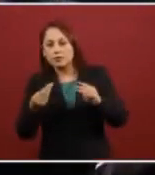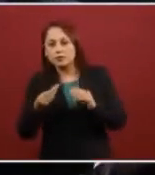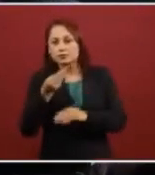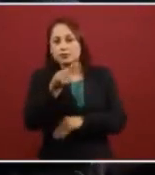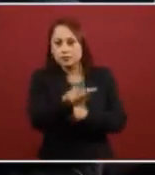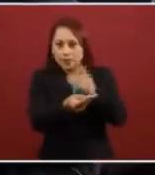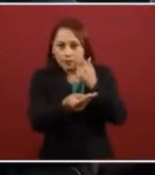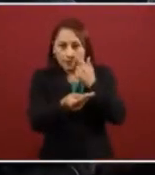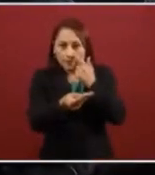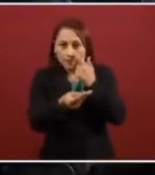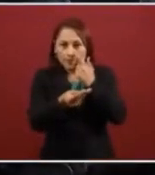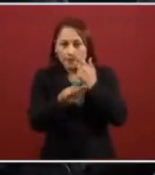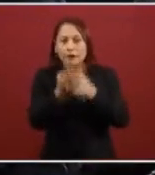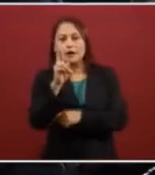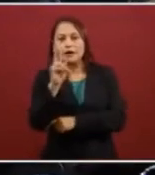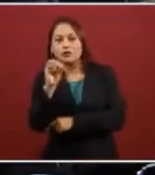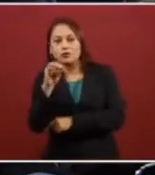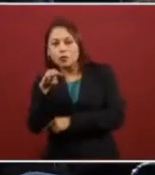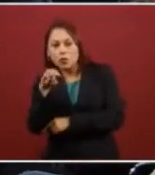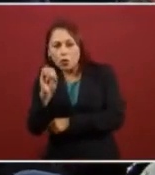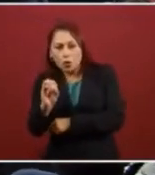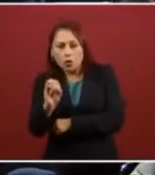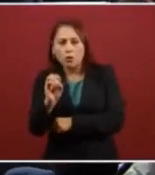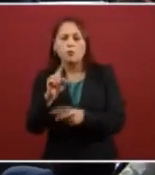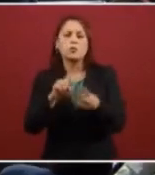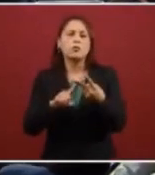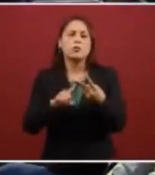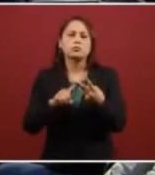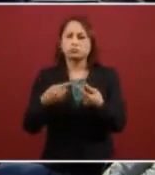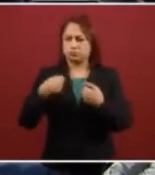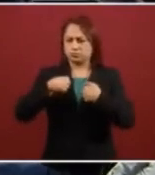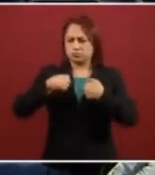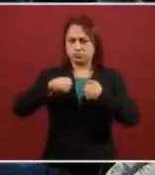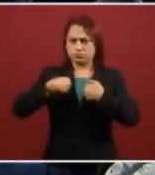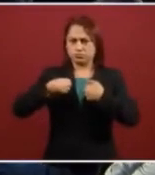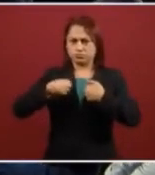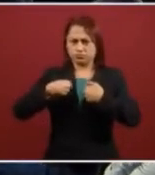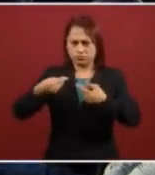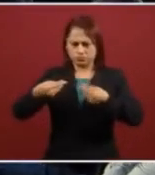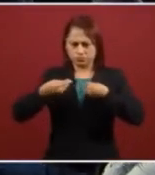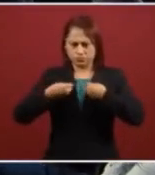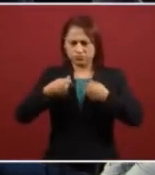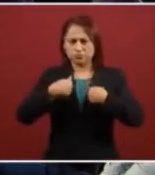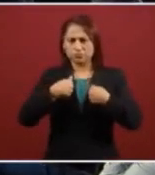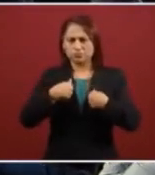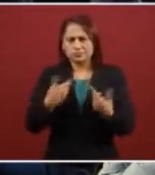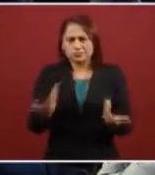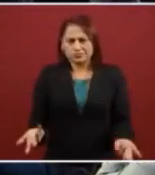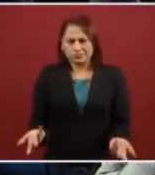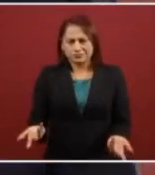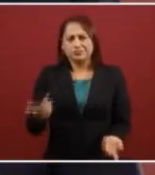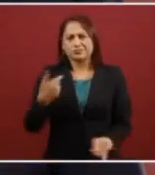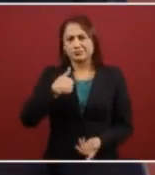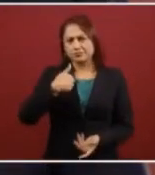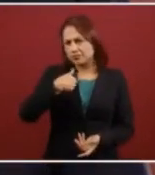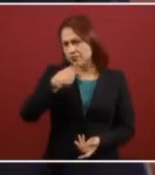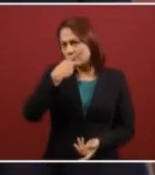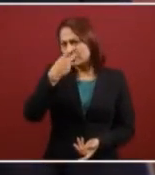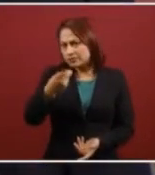go. Romo y yo mismo. And me, he was angry estoy diciendo, both of us. Sí. ¿Qué pasa, pues?